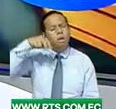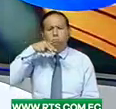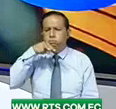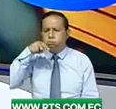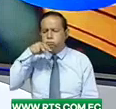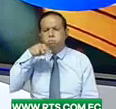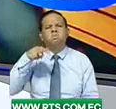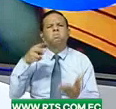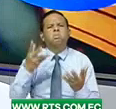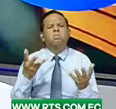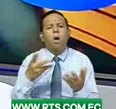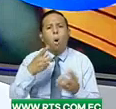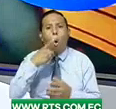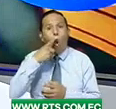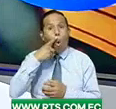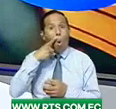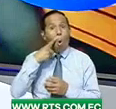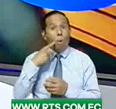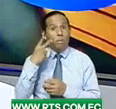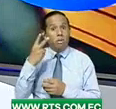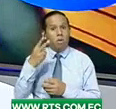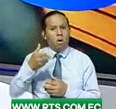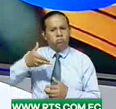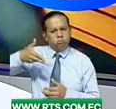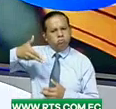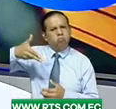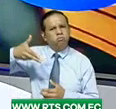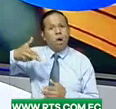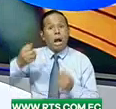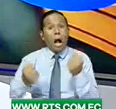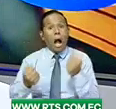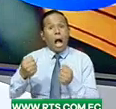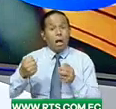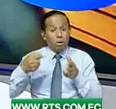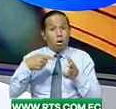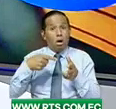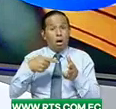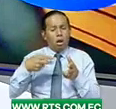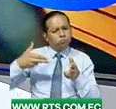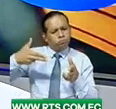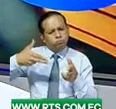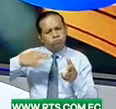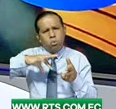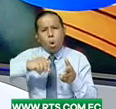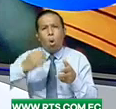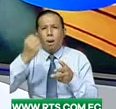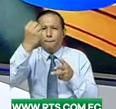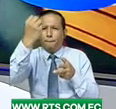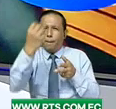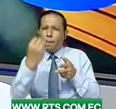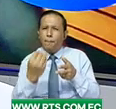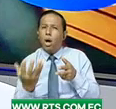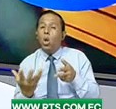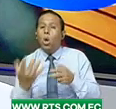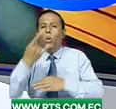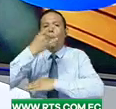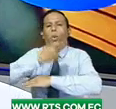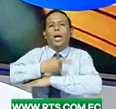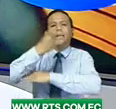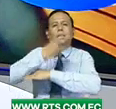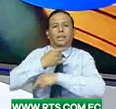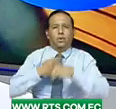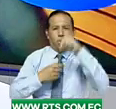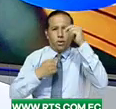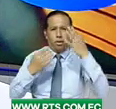el instante cuando sujetos armados roban a dos personas mientras esperaban el cambio de luz en un semáforo de la Ciudadela Urdesa al norte